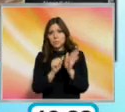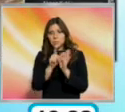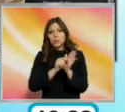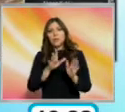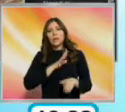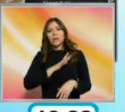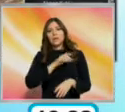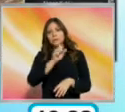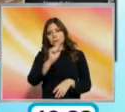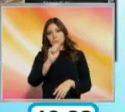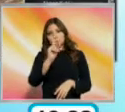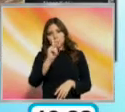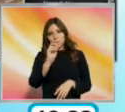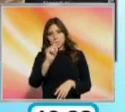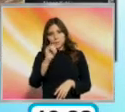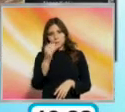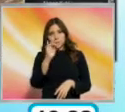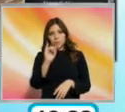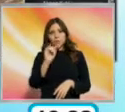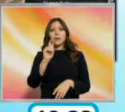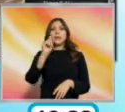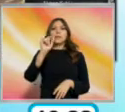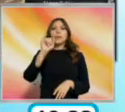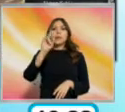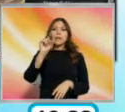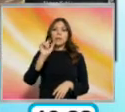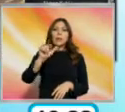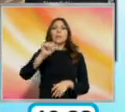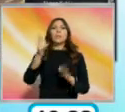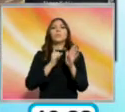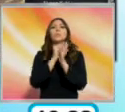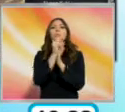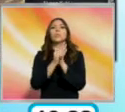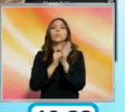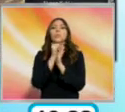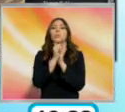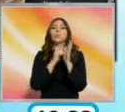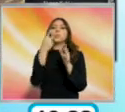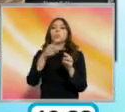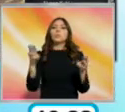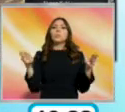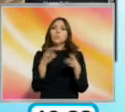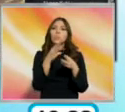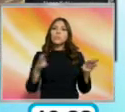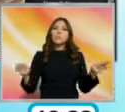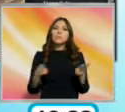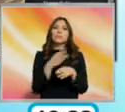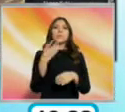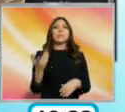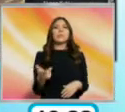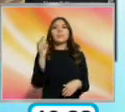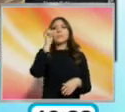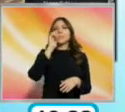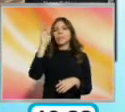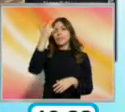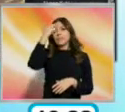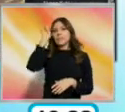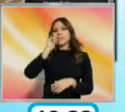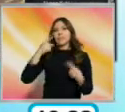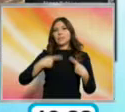Tidal, está RedTube, que es el servicio de YouTube de pura música. Recuerden que empezamos a usar YouTube como